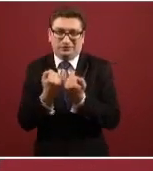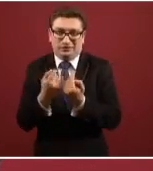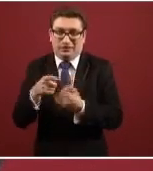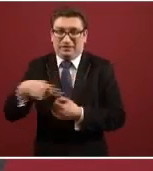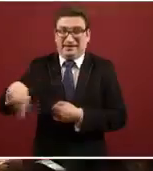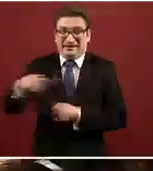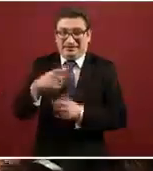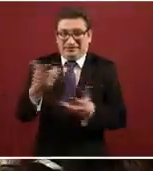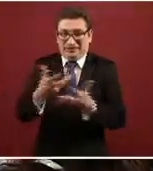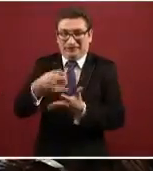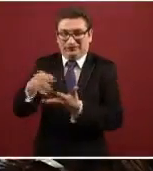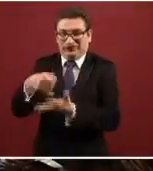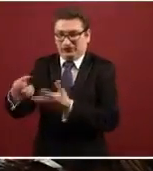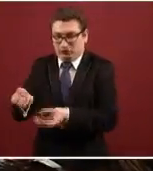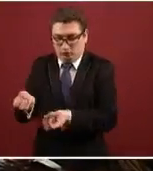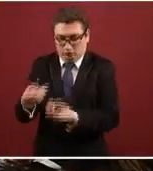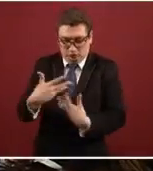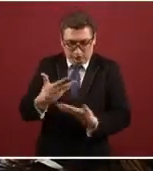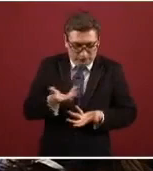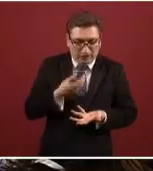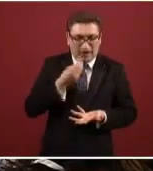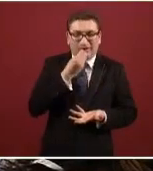que no se nos olvide